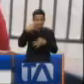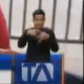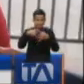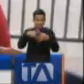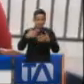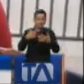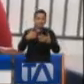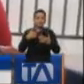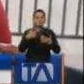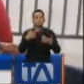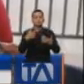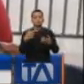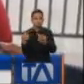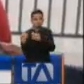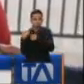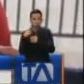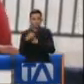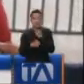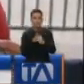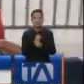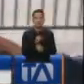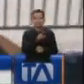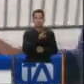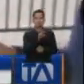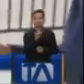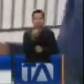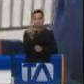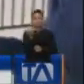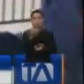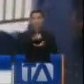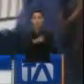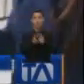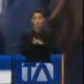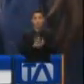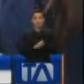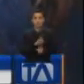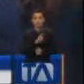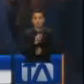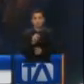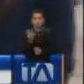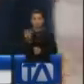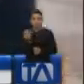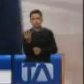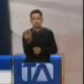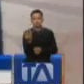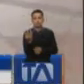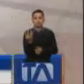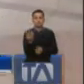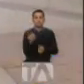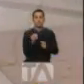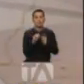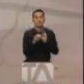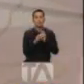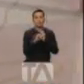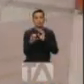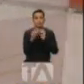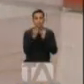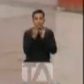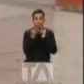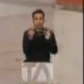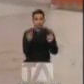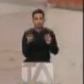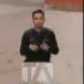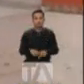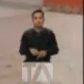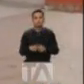Quito, en donde a partir del año 2014, noviembre del 2014, en el transporte público